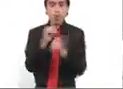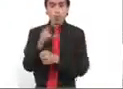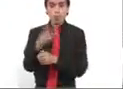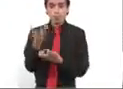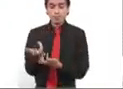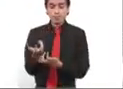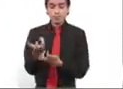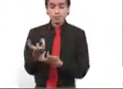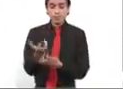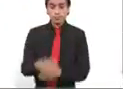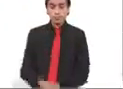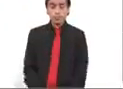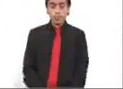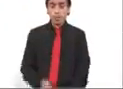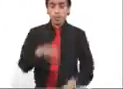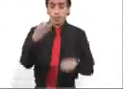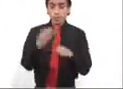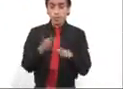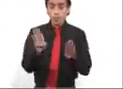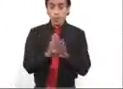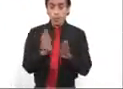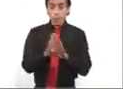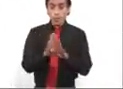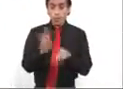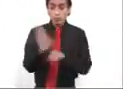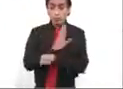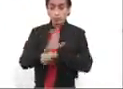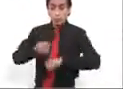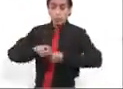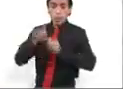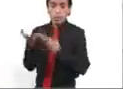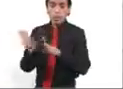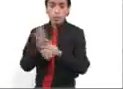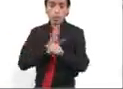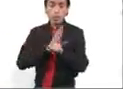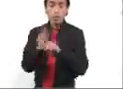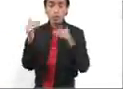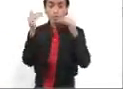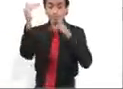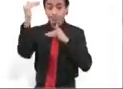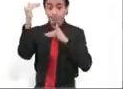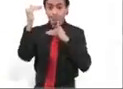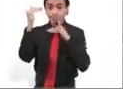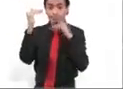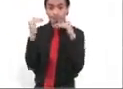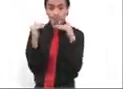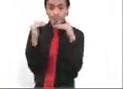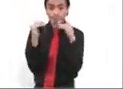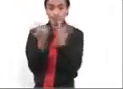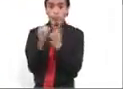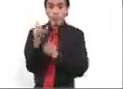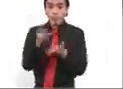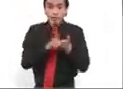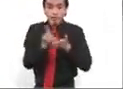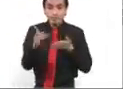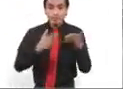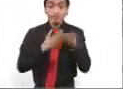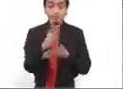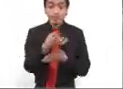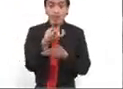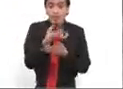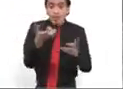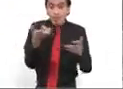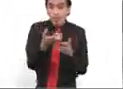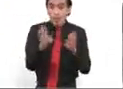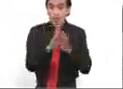decimos, la única posibilidad de brindar bienestar es disminuyendo desigualdades y abriendo derechos. Y eso es lo que hacemos con